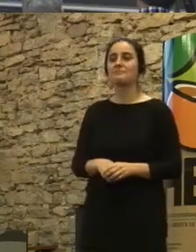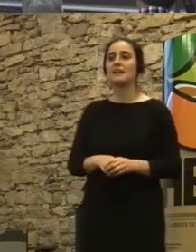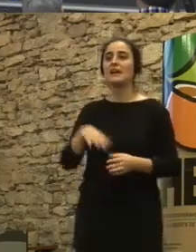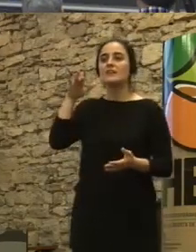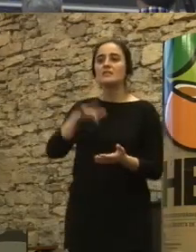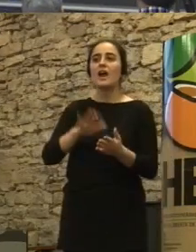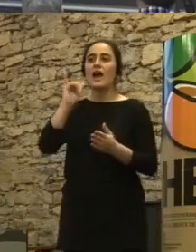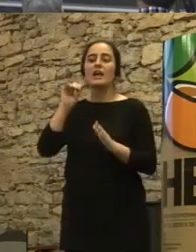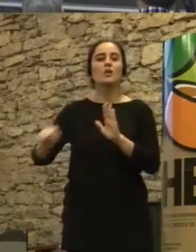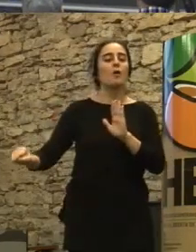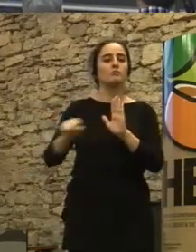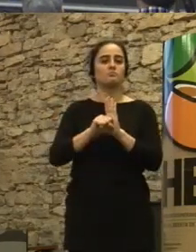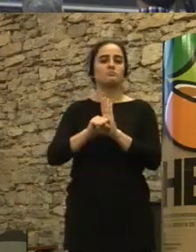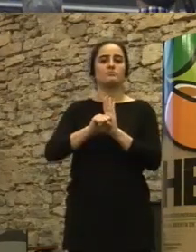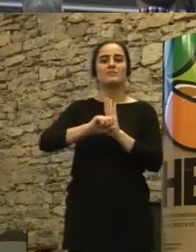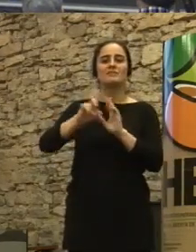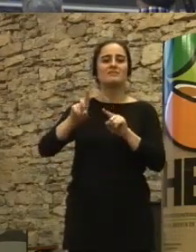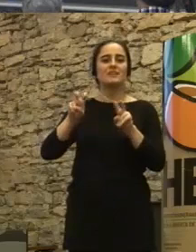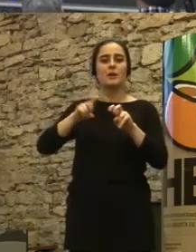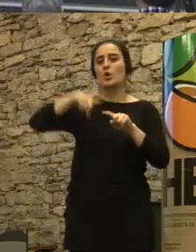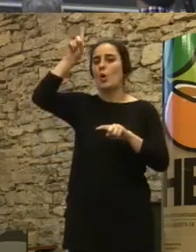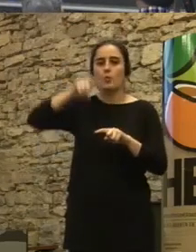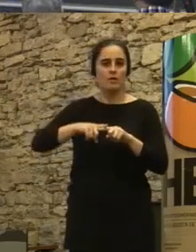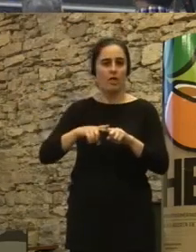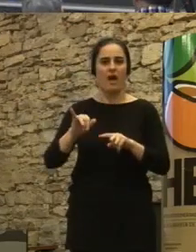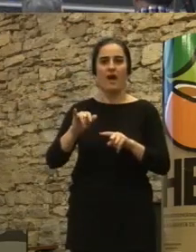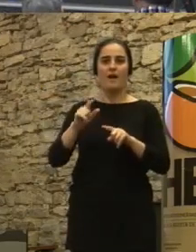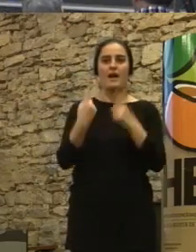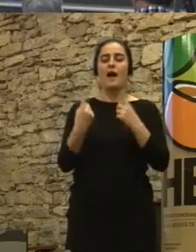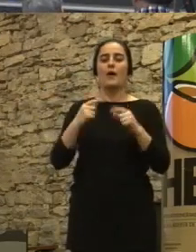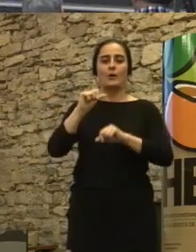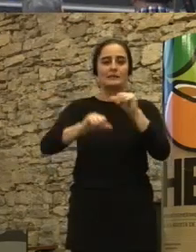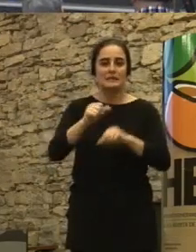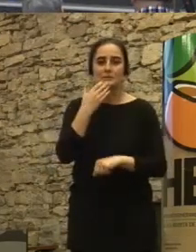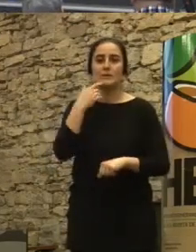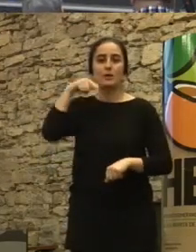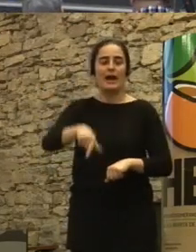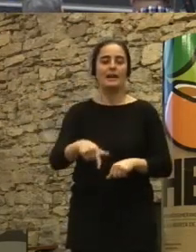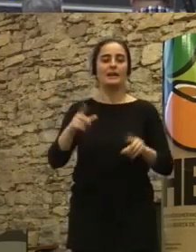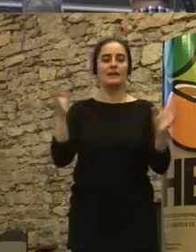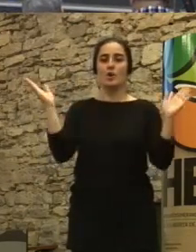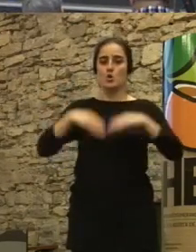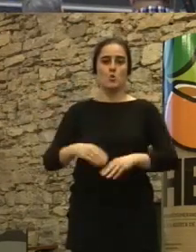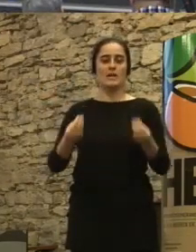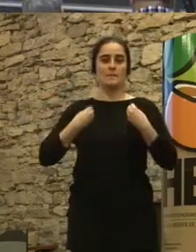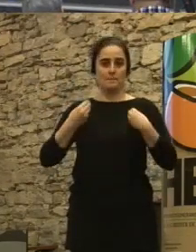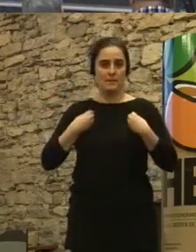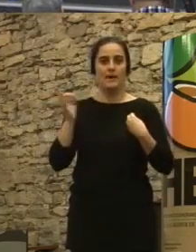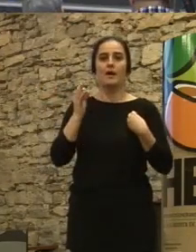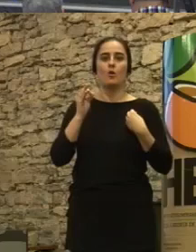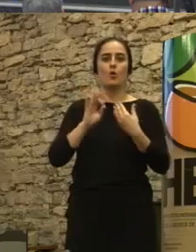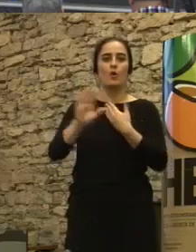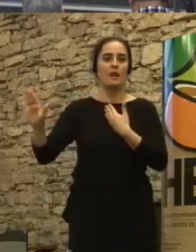muchos estereotipos sobre las comunidades, Rosa. Sí. Hay series, a mí me viene, pues Aquí no hay quien viva, o La que se avecina, de las, vamos a